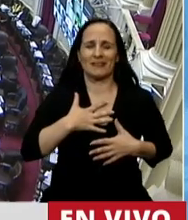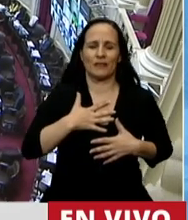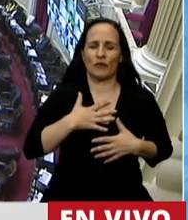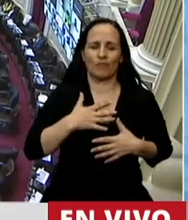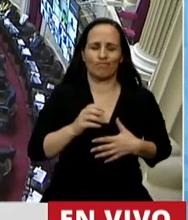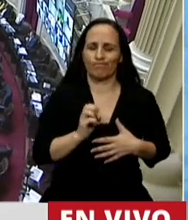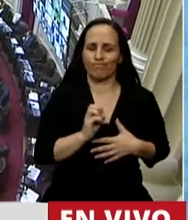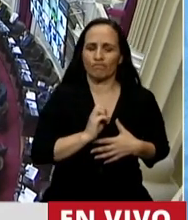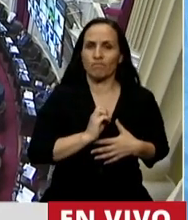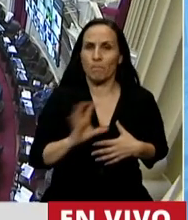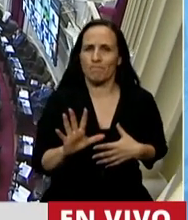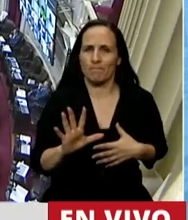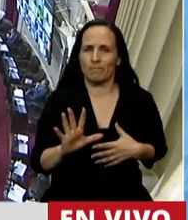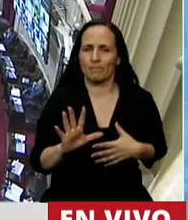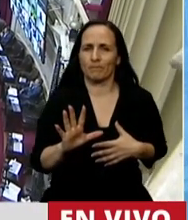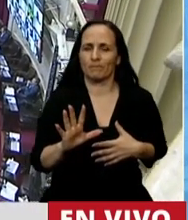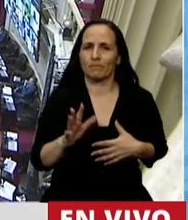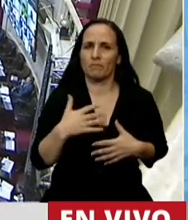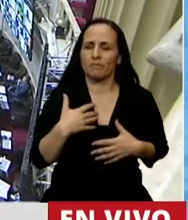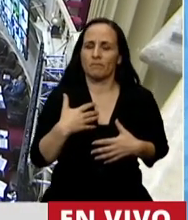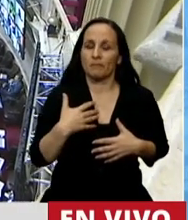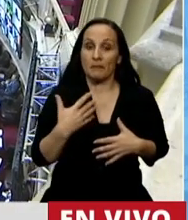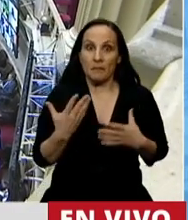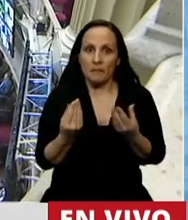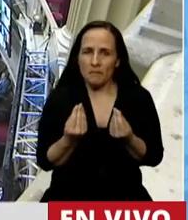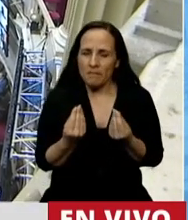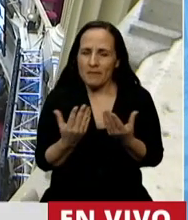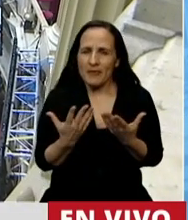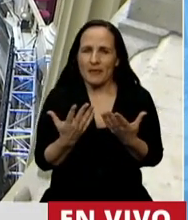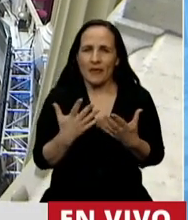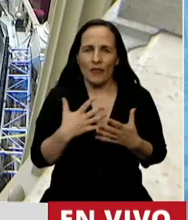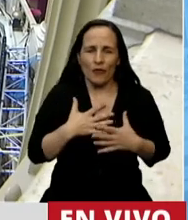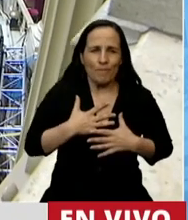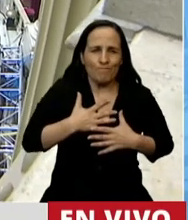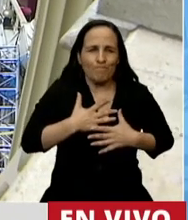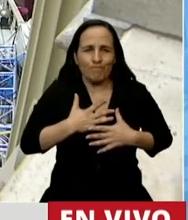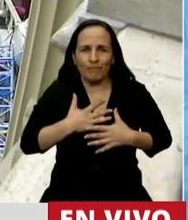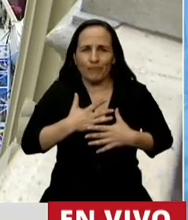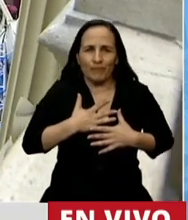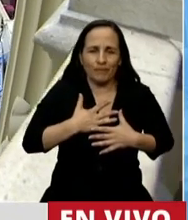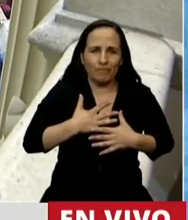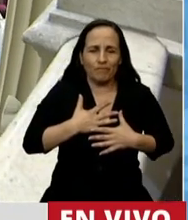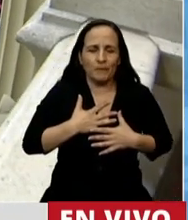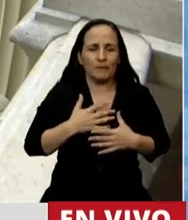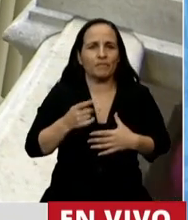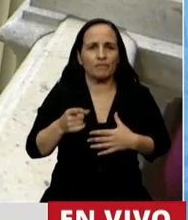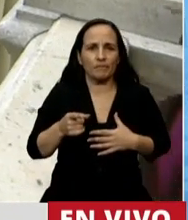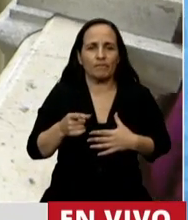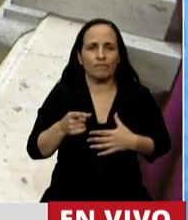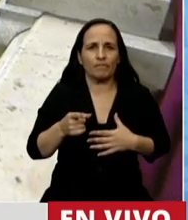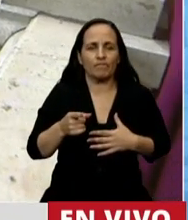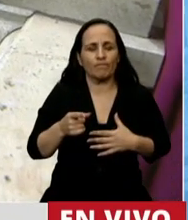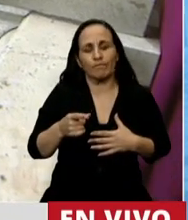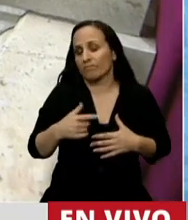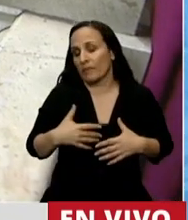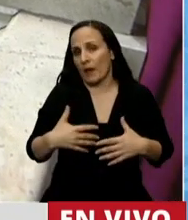malo y no sin miedo y con mucha incertidumbre decidió